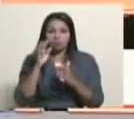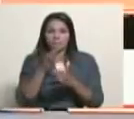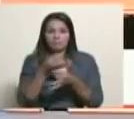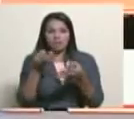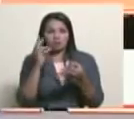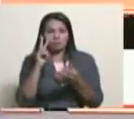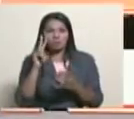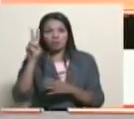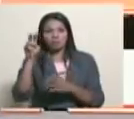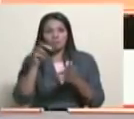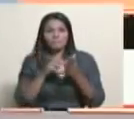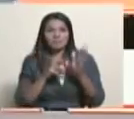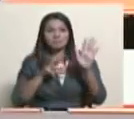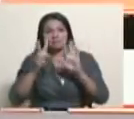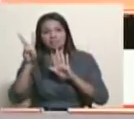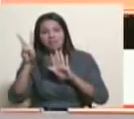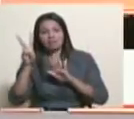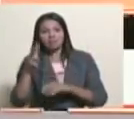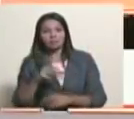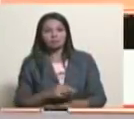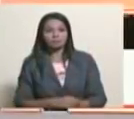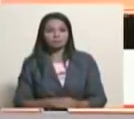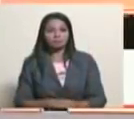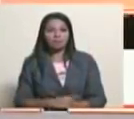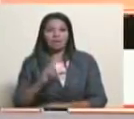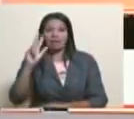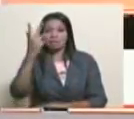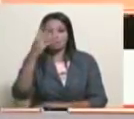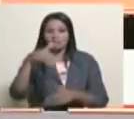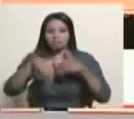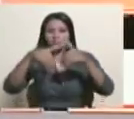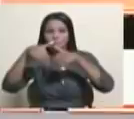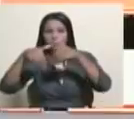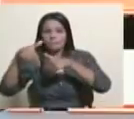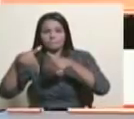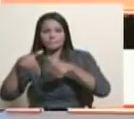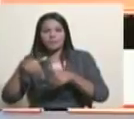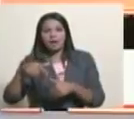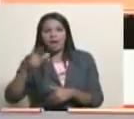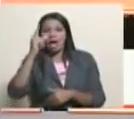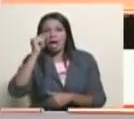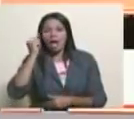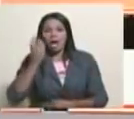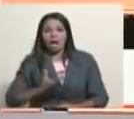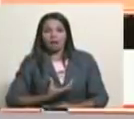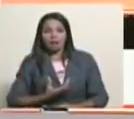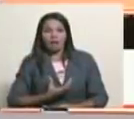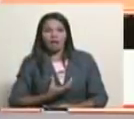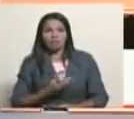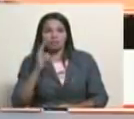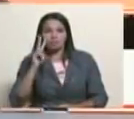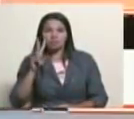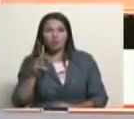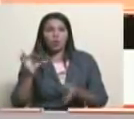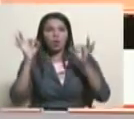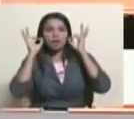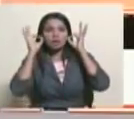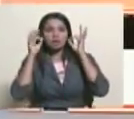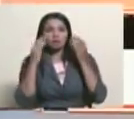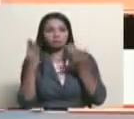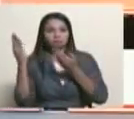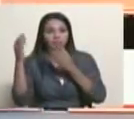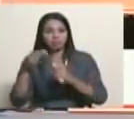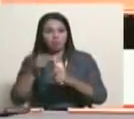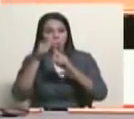vimos en el 2017. Y luego la tercera elección, alcaldes, alcaldesas. Ahí salió Erika Farías,